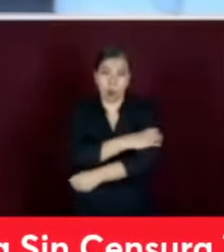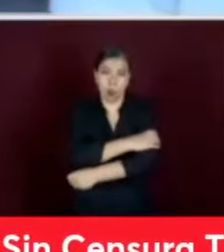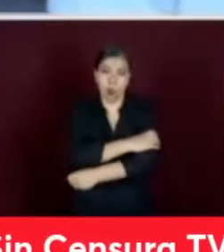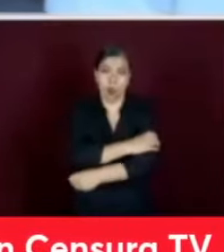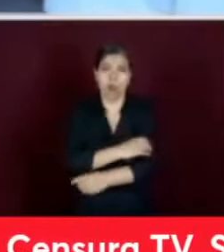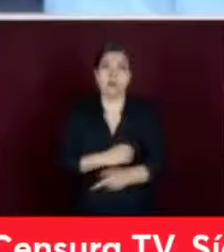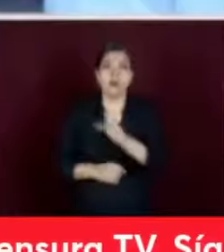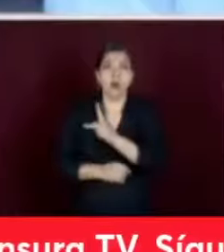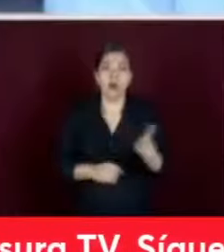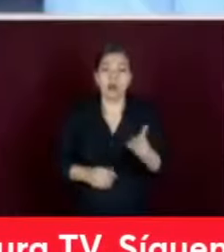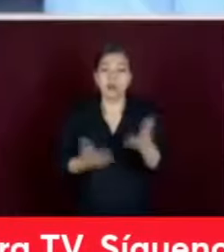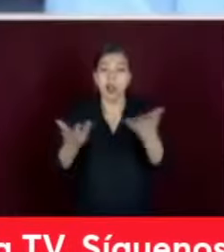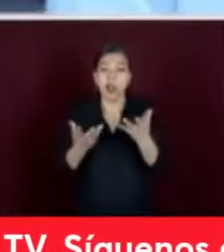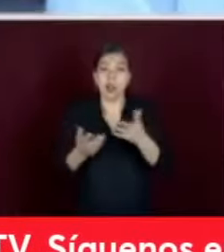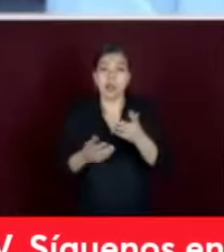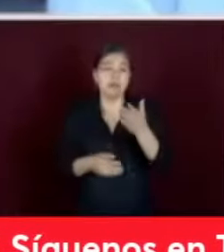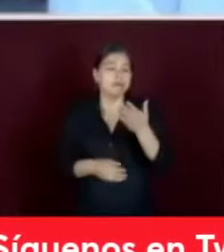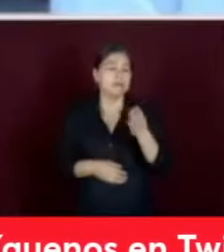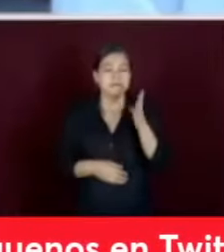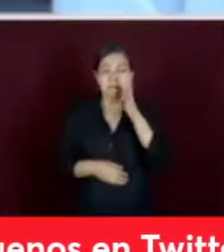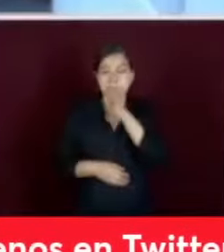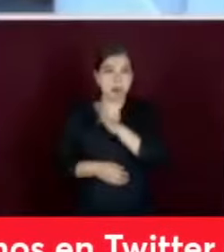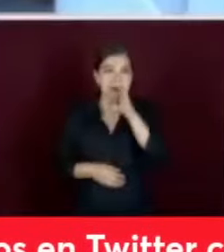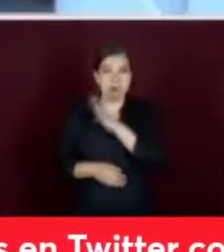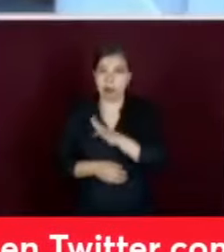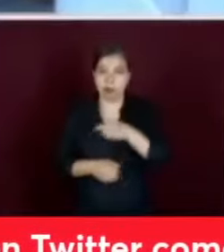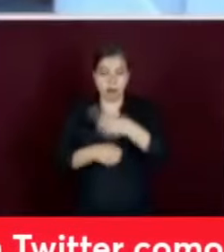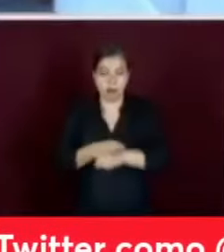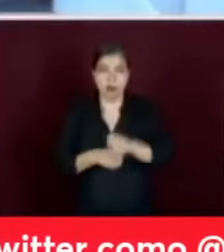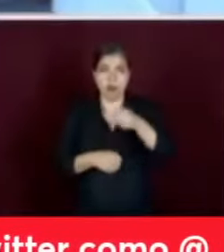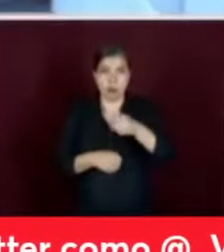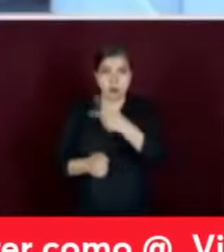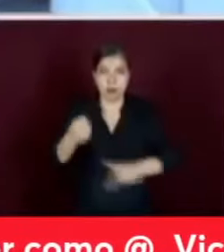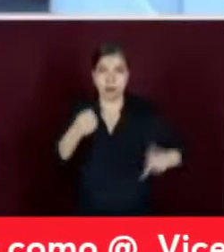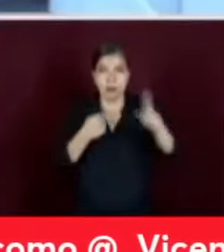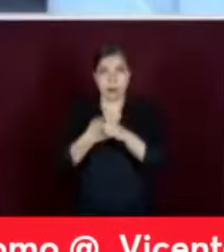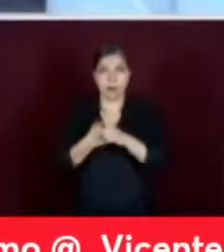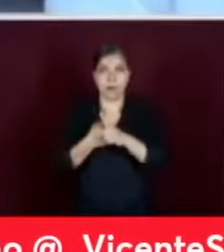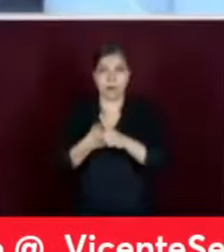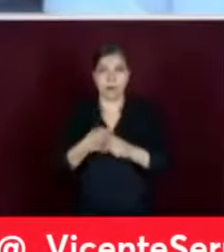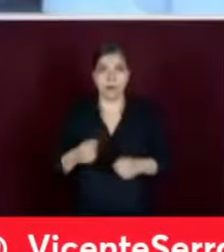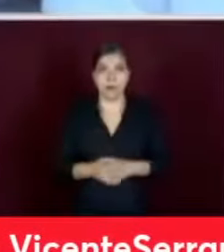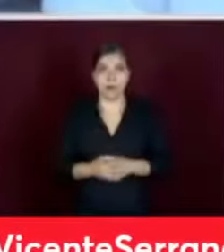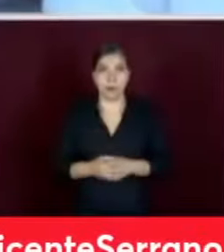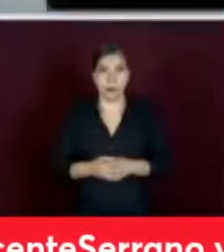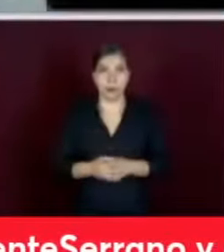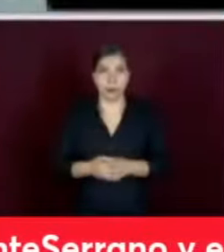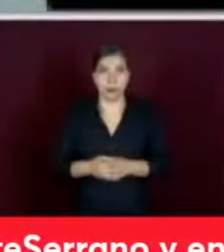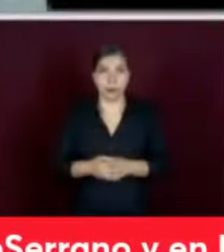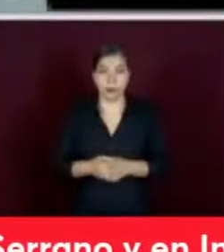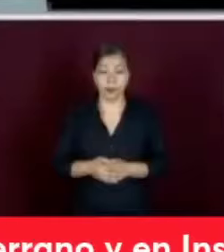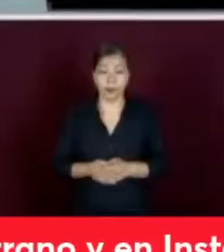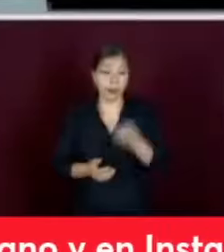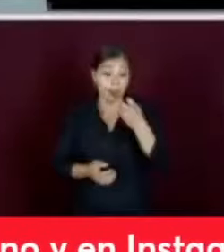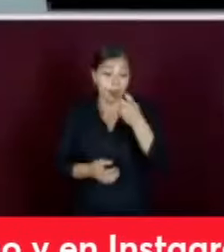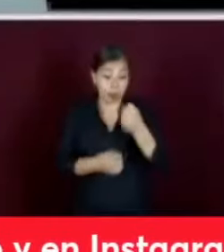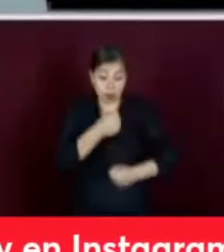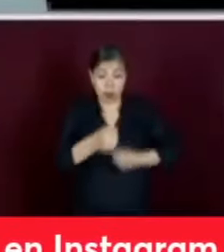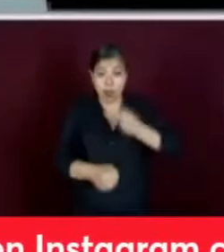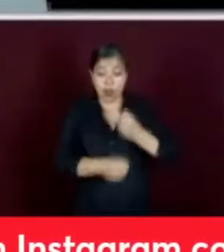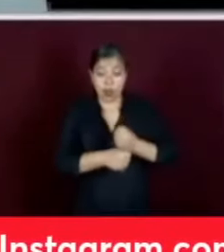un profundo daño a la nación. Además, esos años